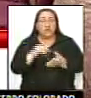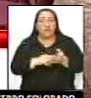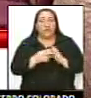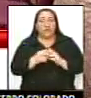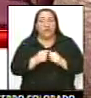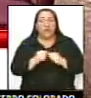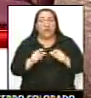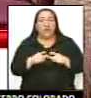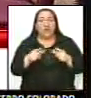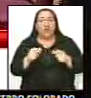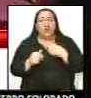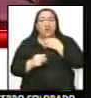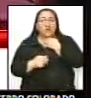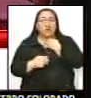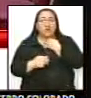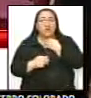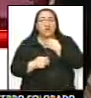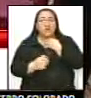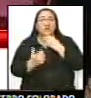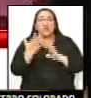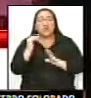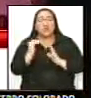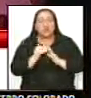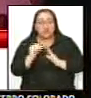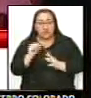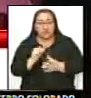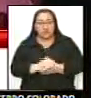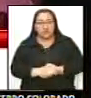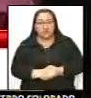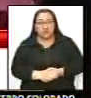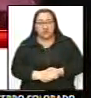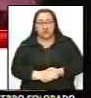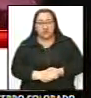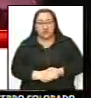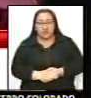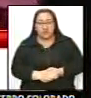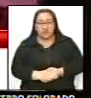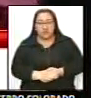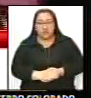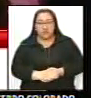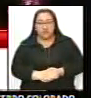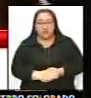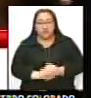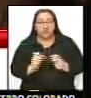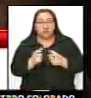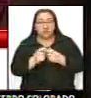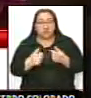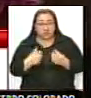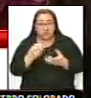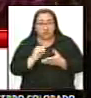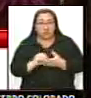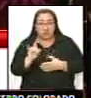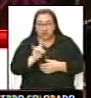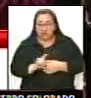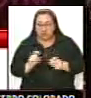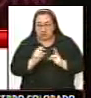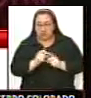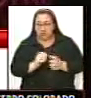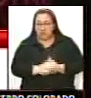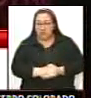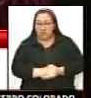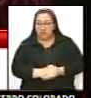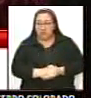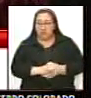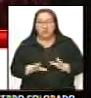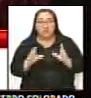la suma de 15 millones de soles. Señora Conritas, que se haga uso de la palabra.